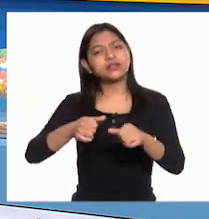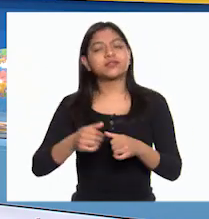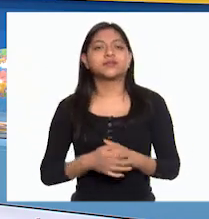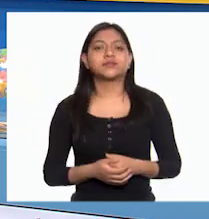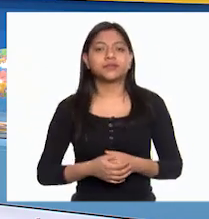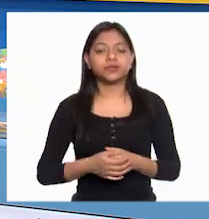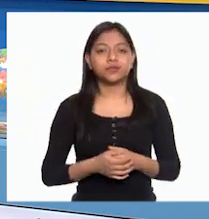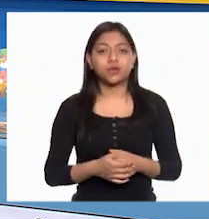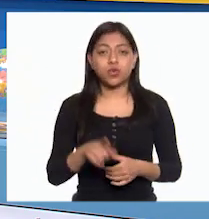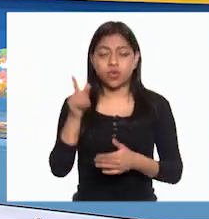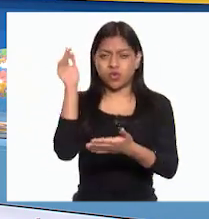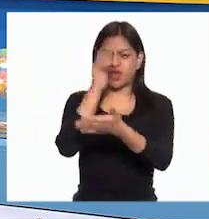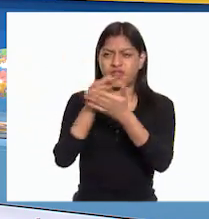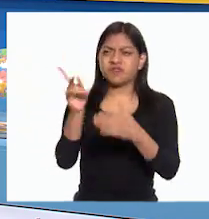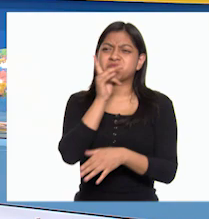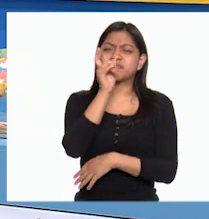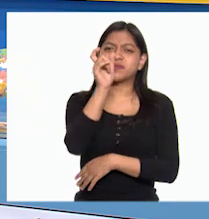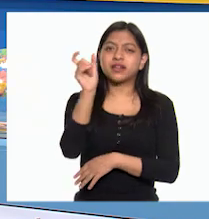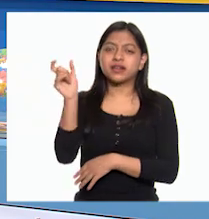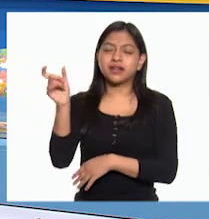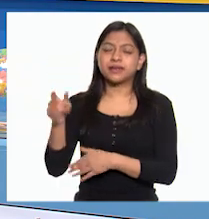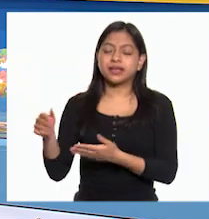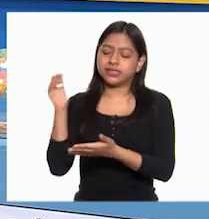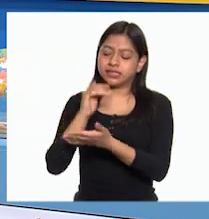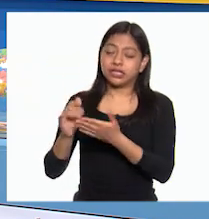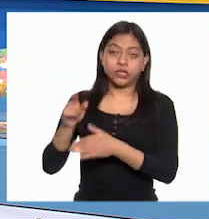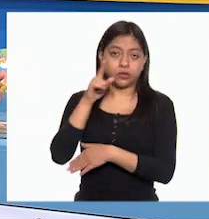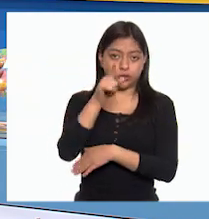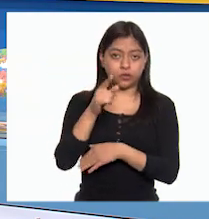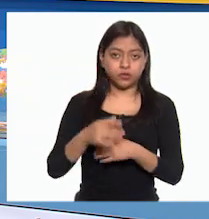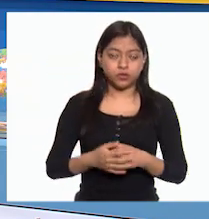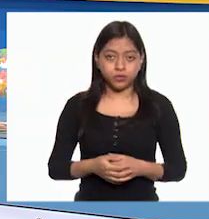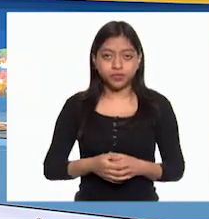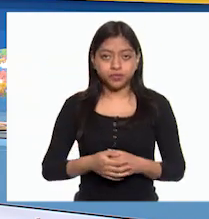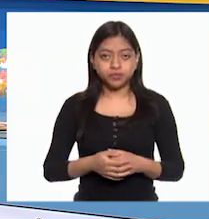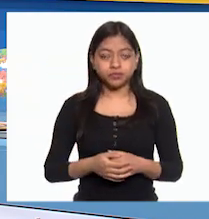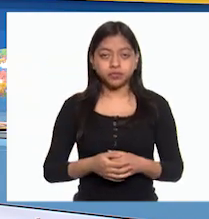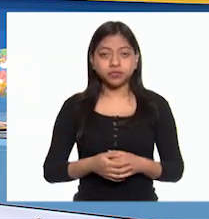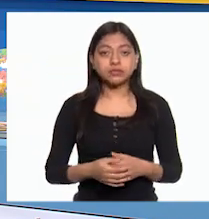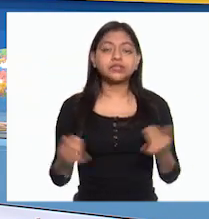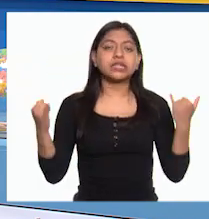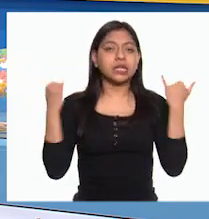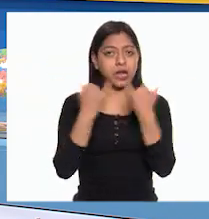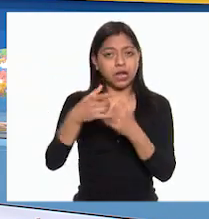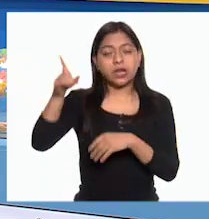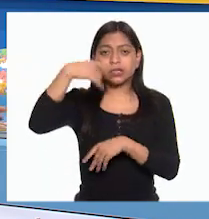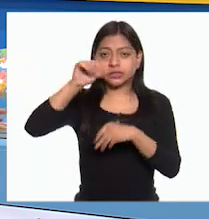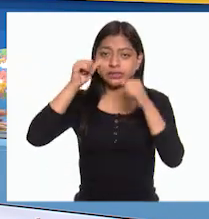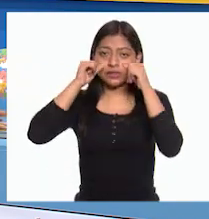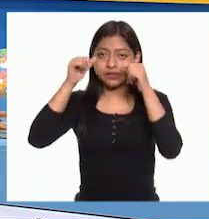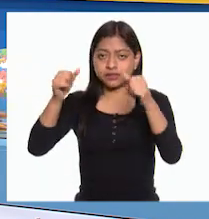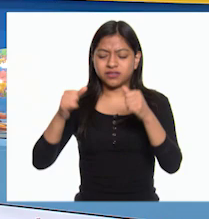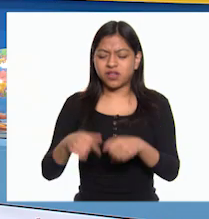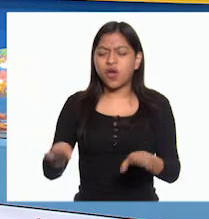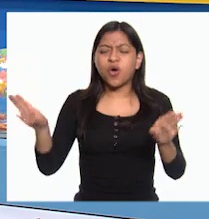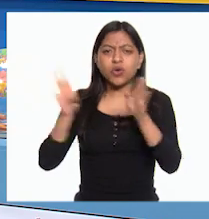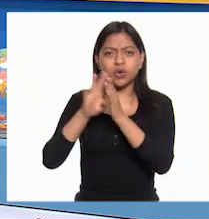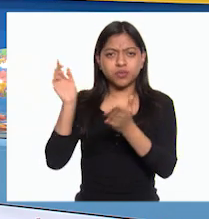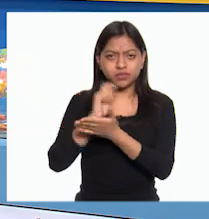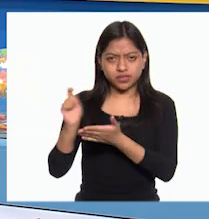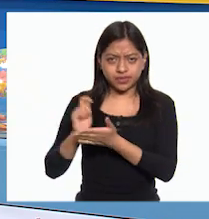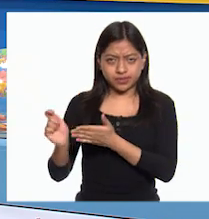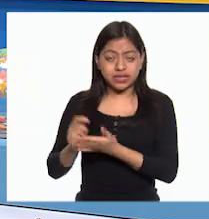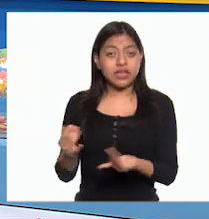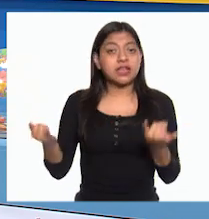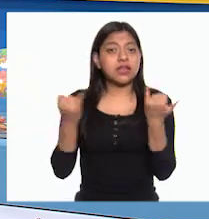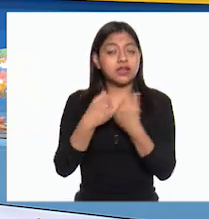un lado en lo que dice el yo poético sobre la clase de texto que está escribiendo y en la manera de decirlo, y por otro